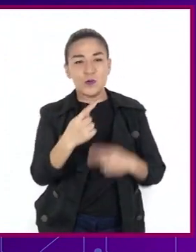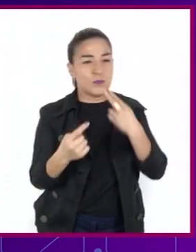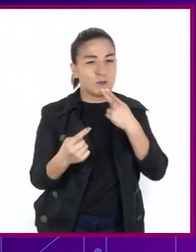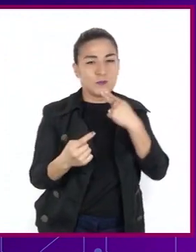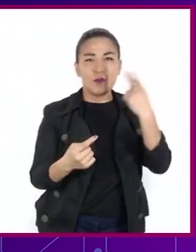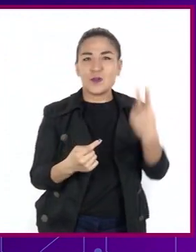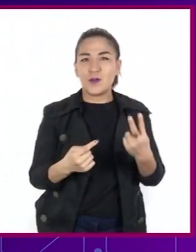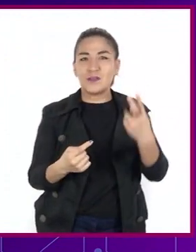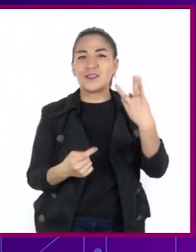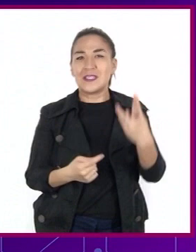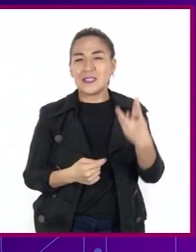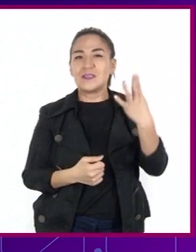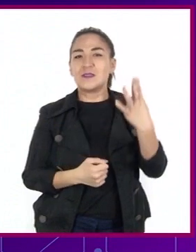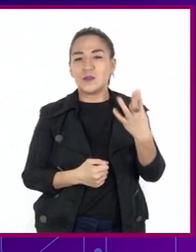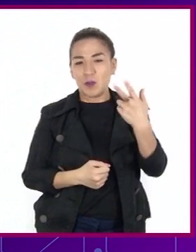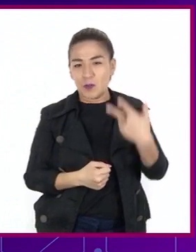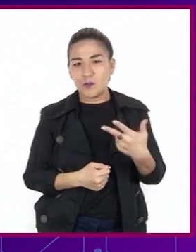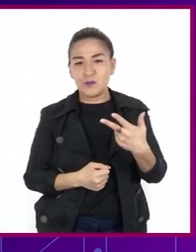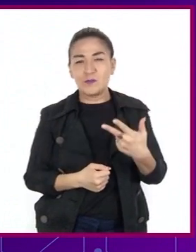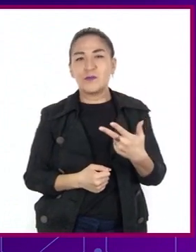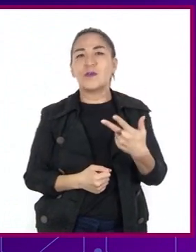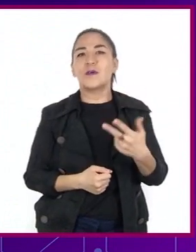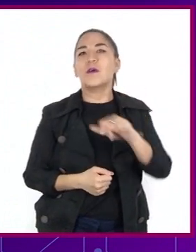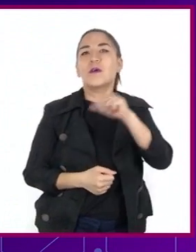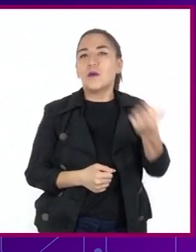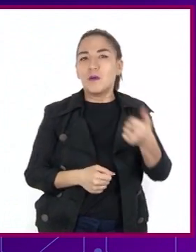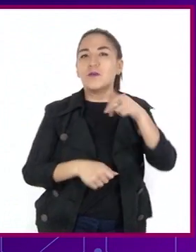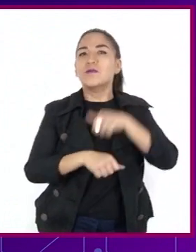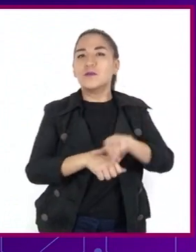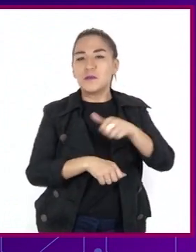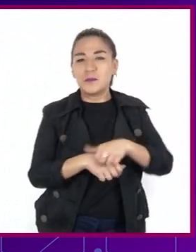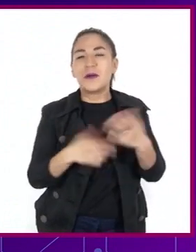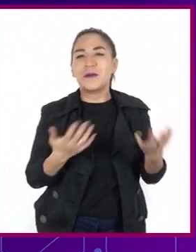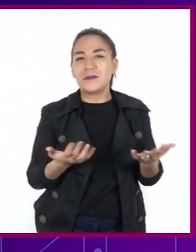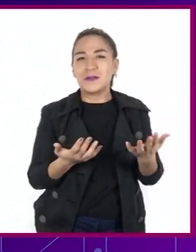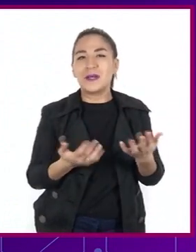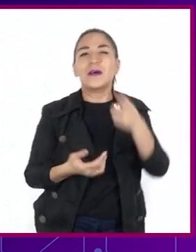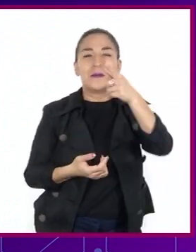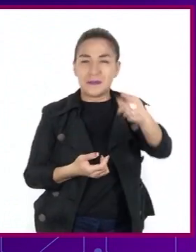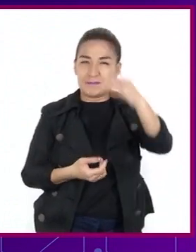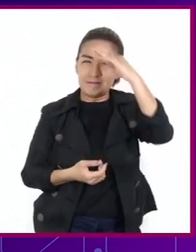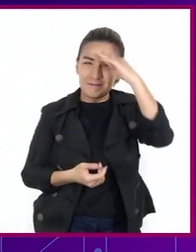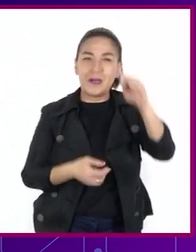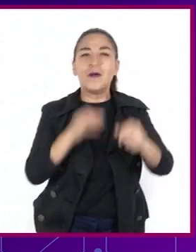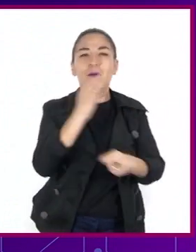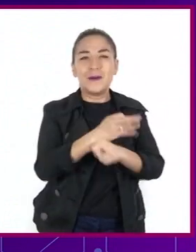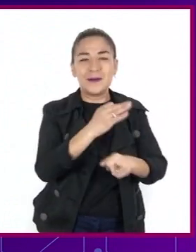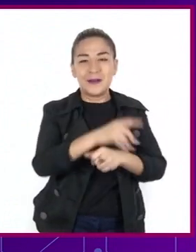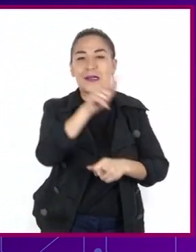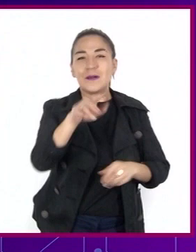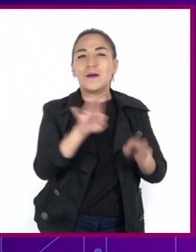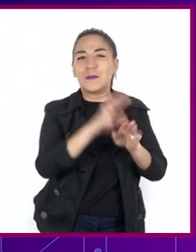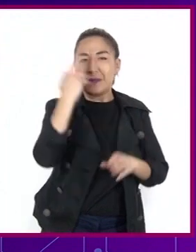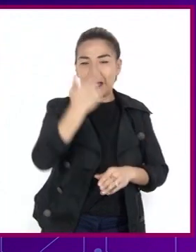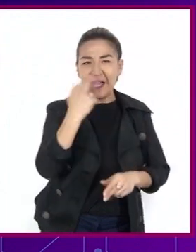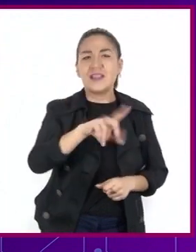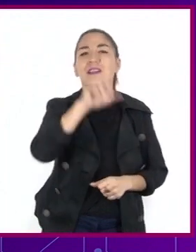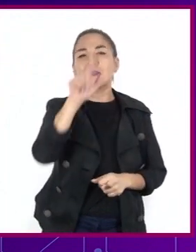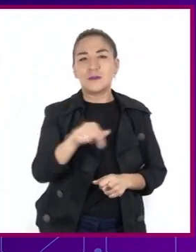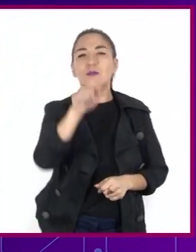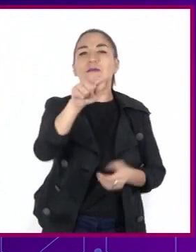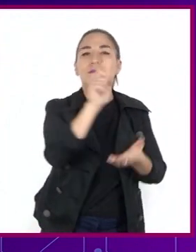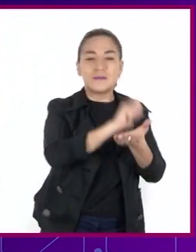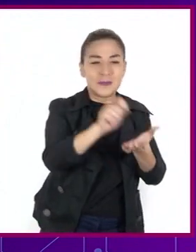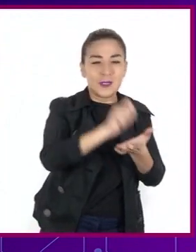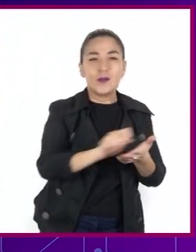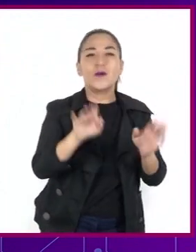2, el 3, el 8 o cualquier otro número? Tomen un momento para reflexionar y pensar. Después, escriban